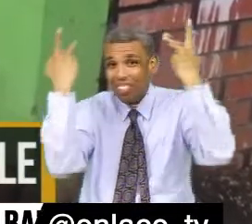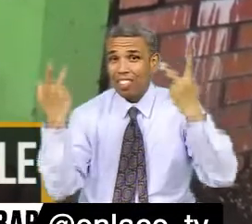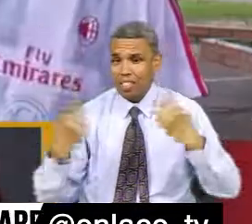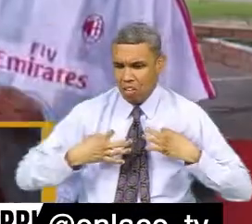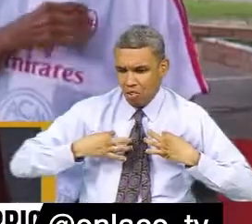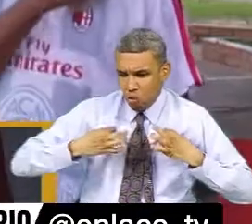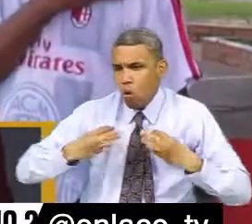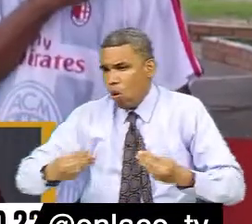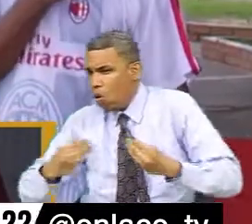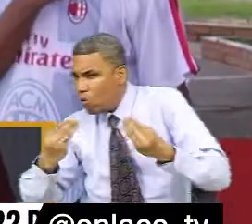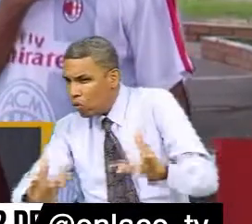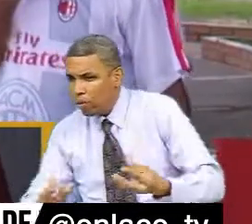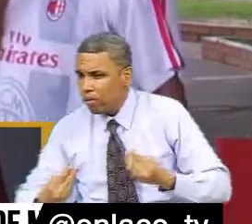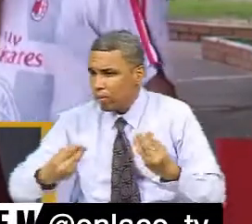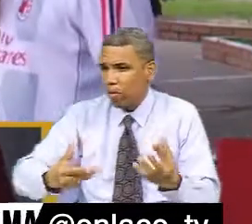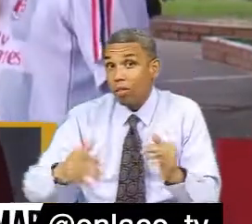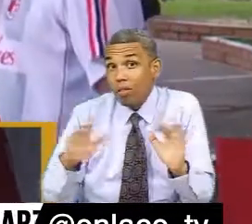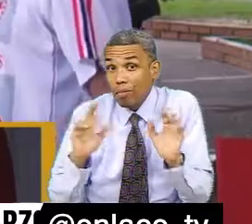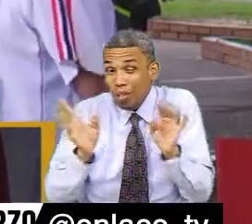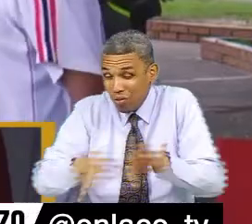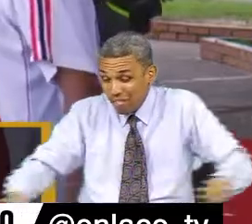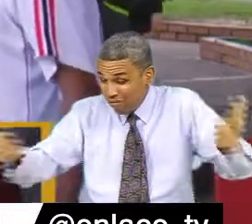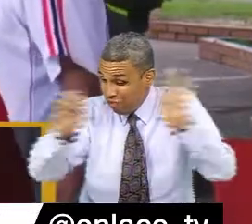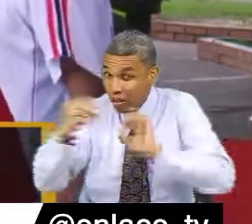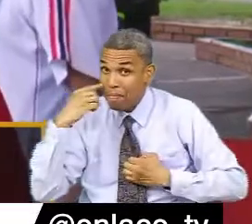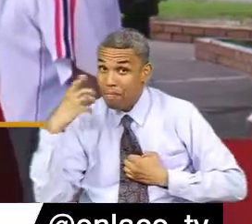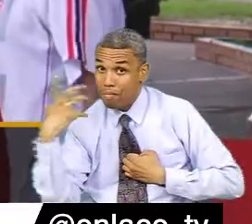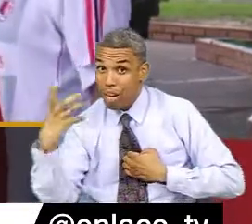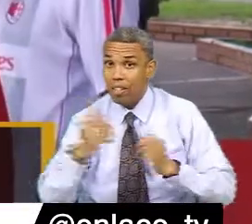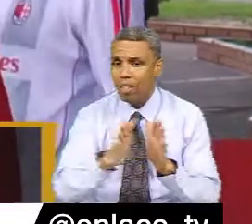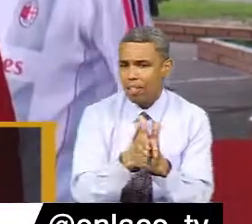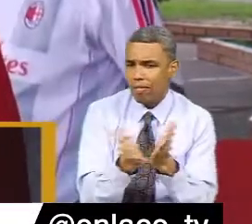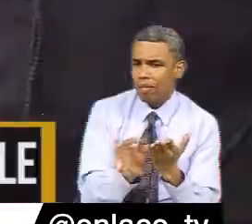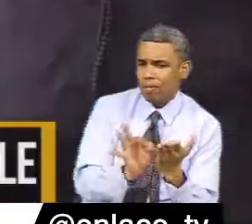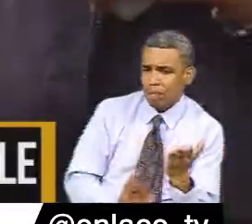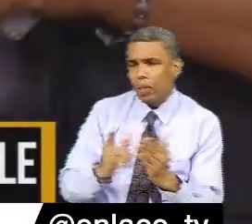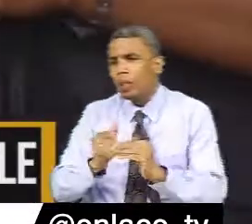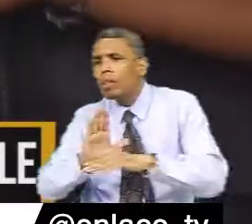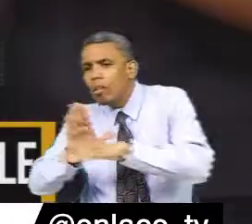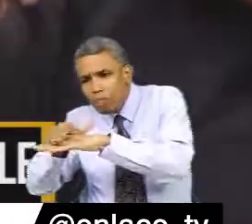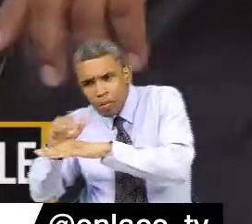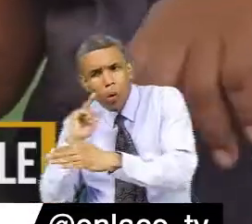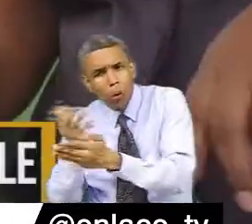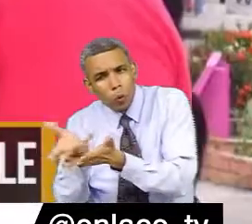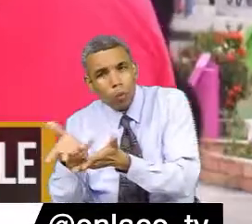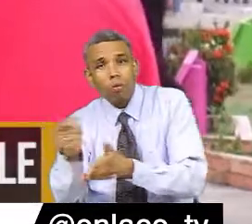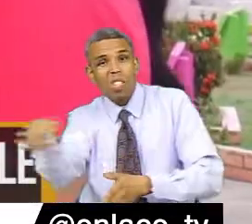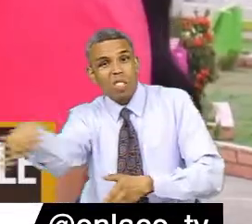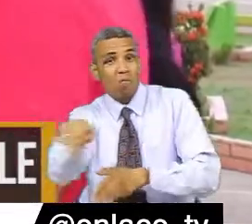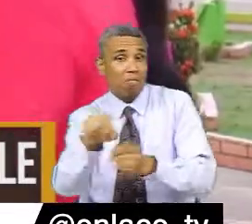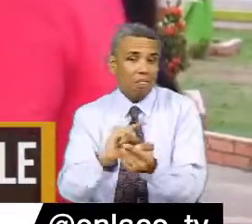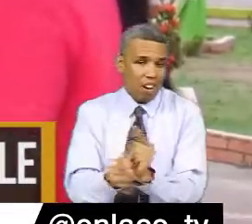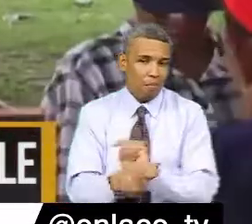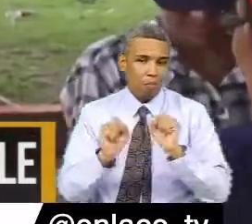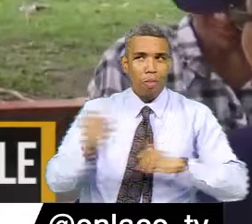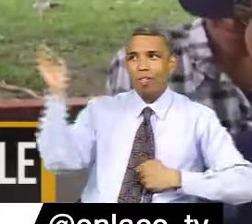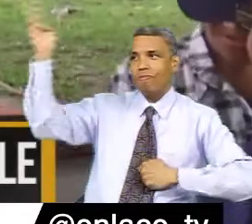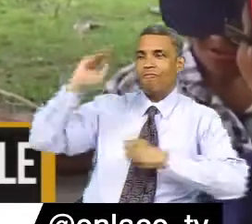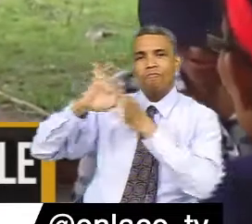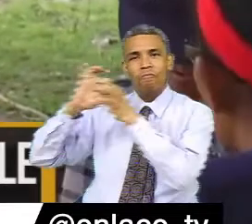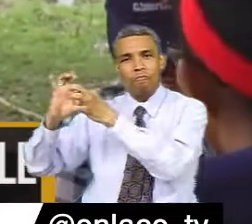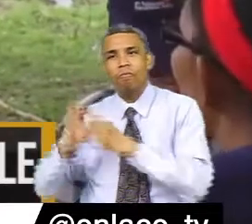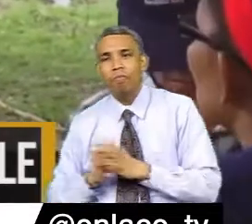su espíritu de la palabra de Dios y por supuesto generar cambio en Dios, que es lo que queremos hacer en toda la comunidad de Barranca Bermeja. Esta comunidad se mostró agradecida por el